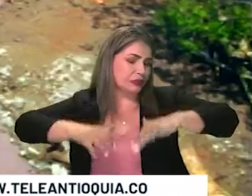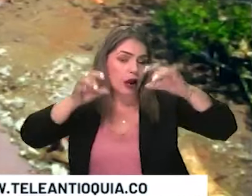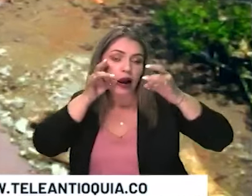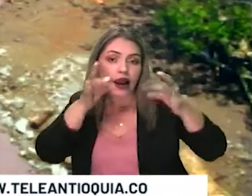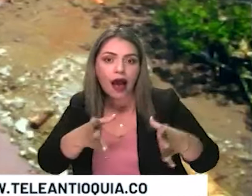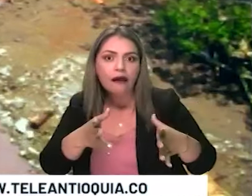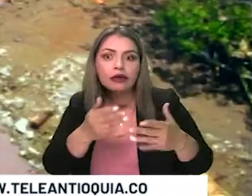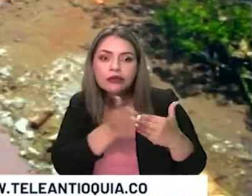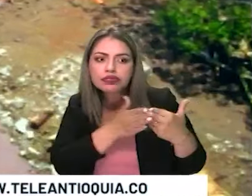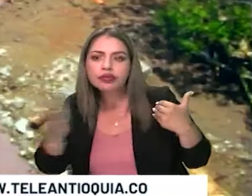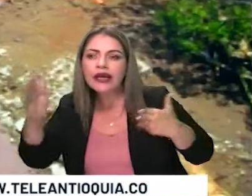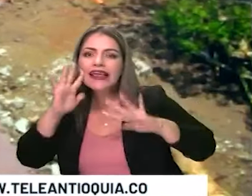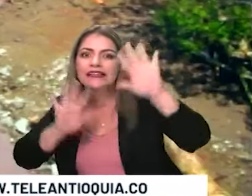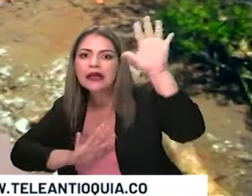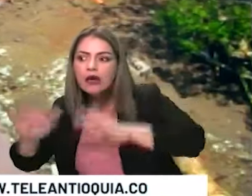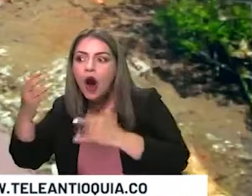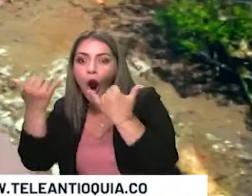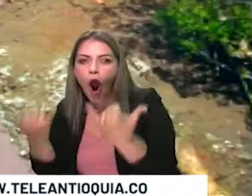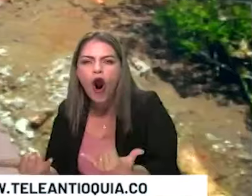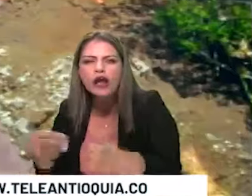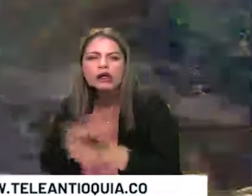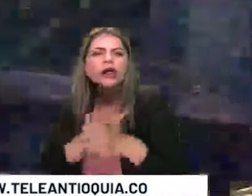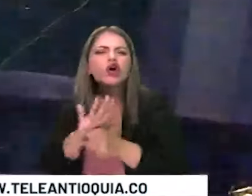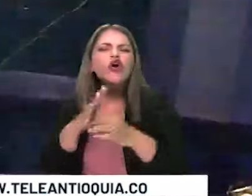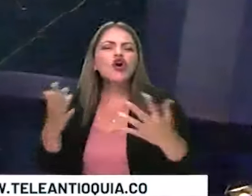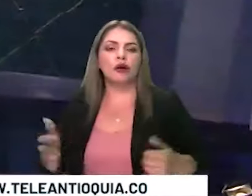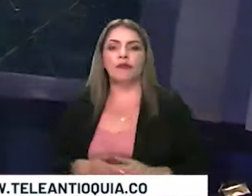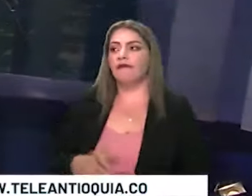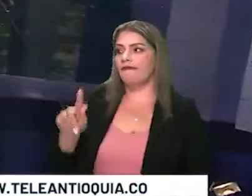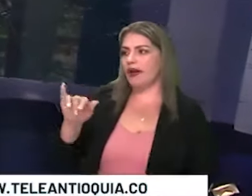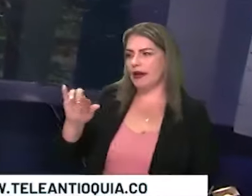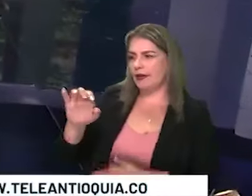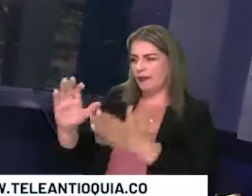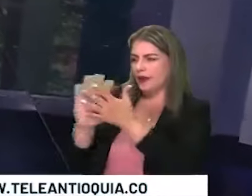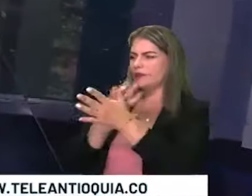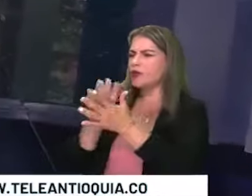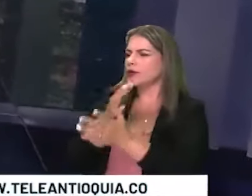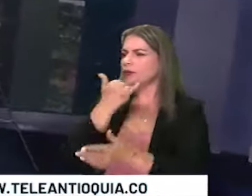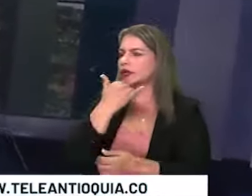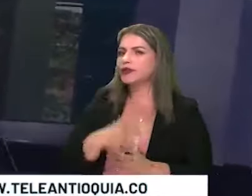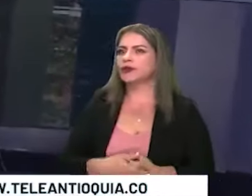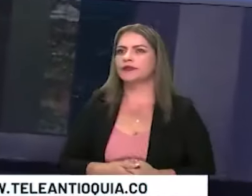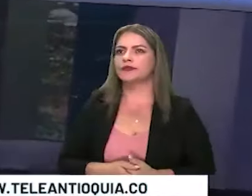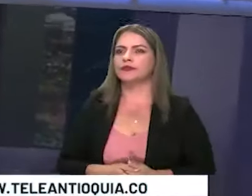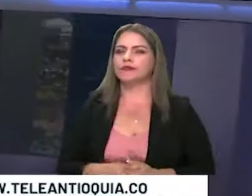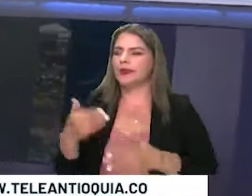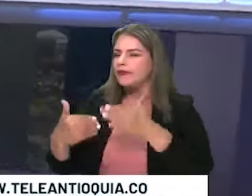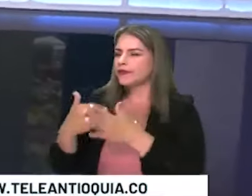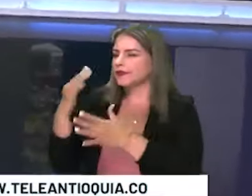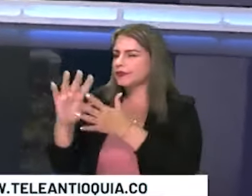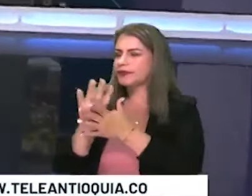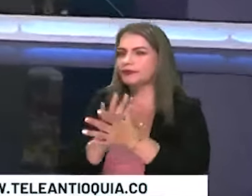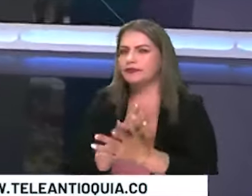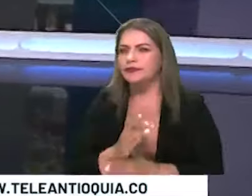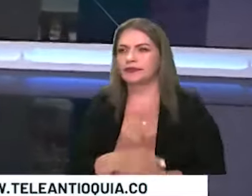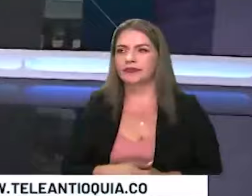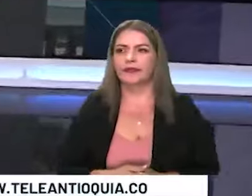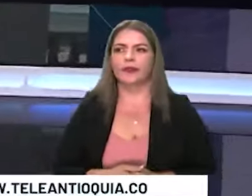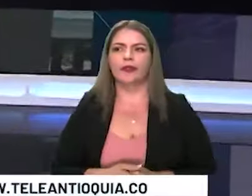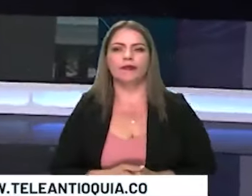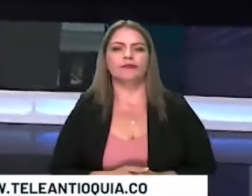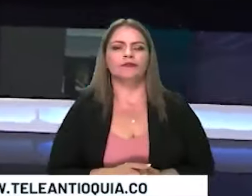fuertes lluvias. Felipe Osorio habló con ellos y nos entrega todos los detalles. Felipe, adelante con la información.